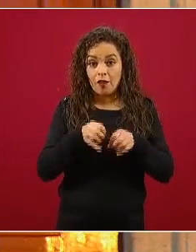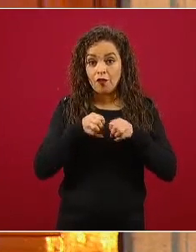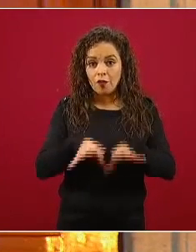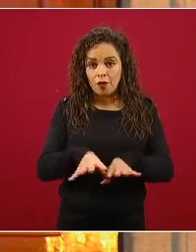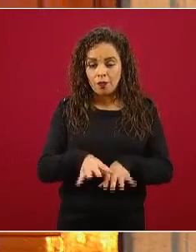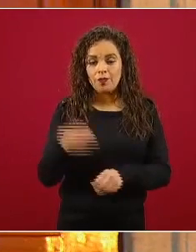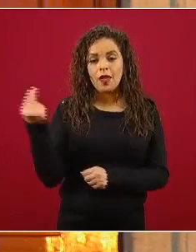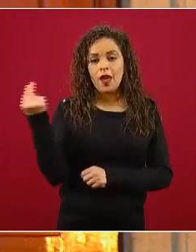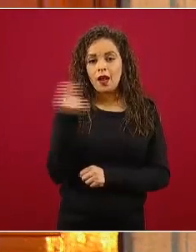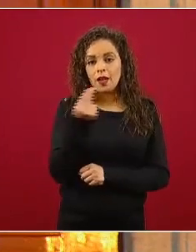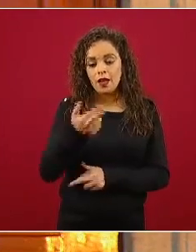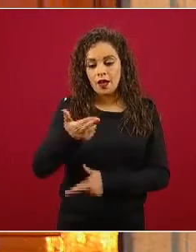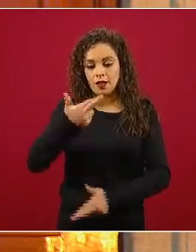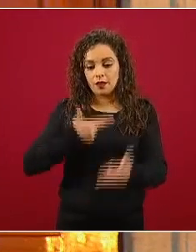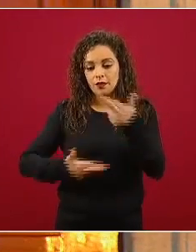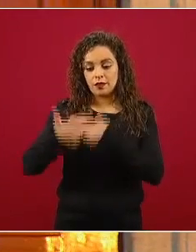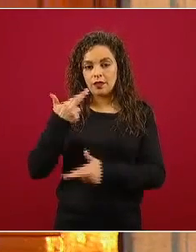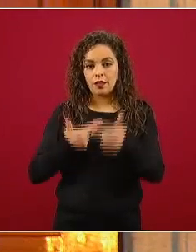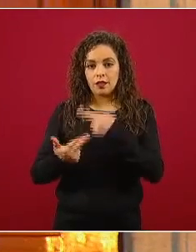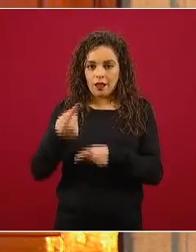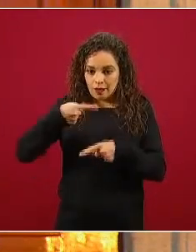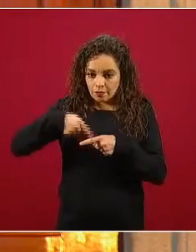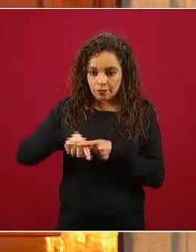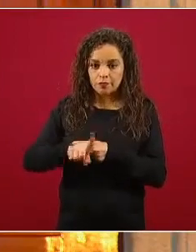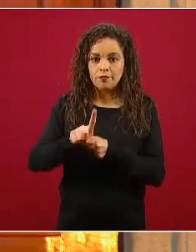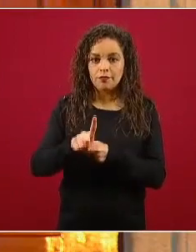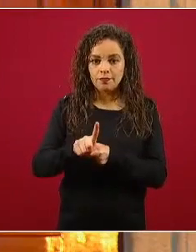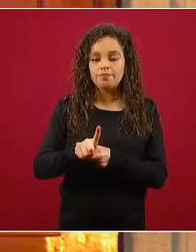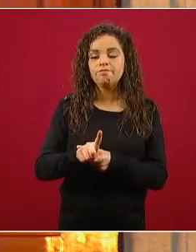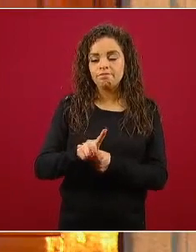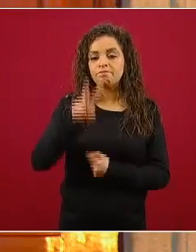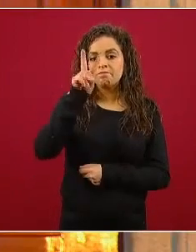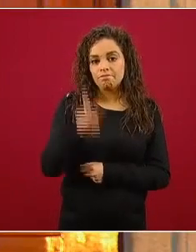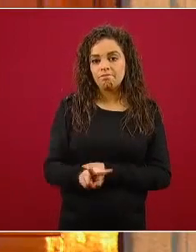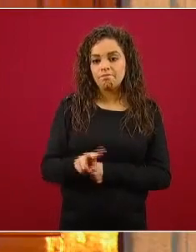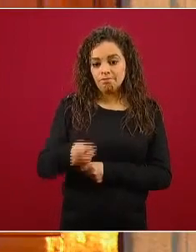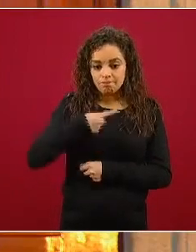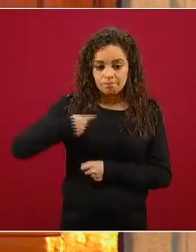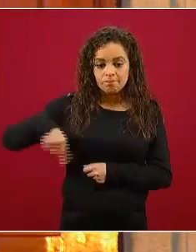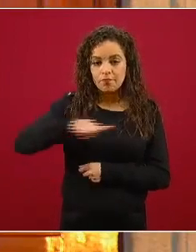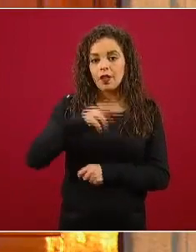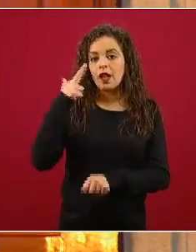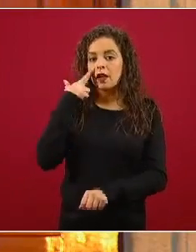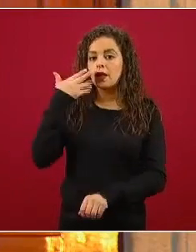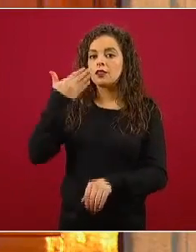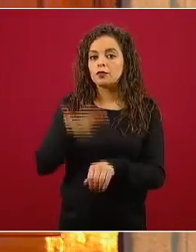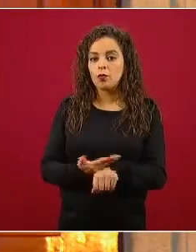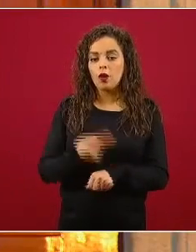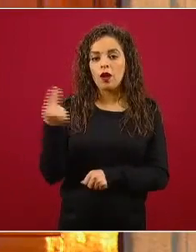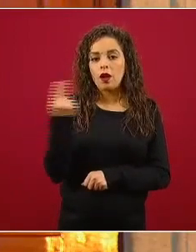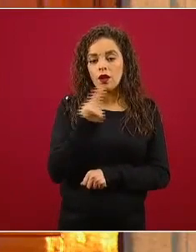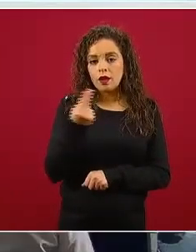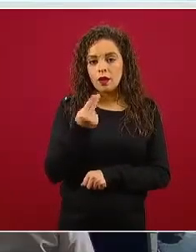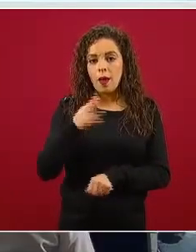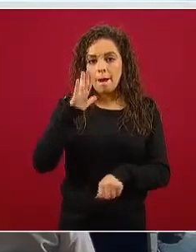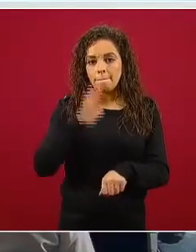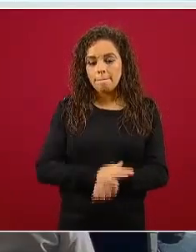partimos del principio de que es nuestra responsabilidad trabajar por ser más elocuentes y resolver la